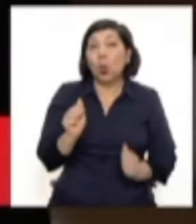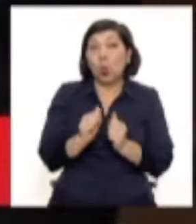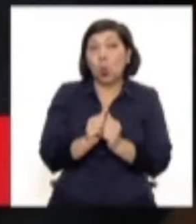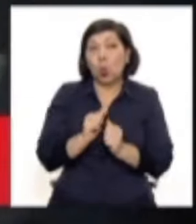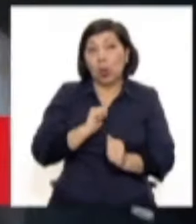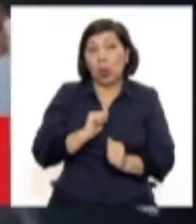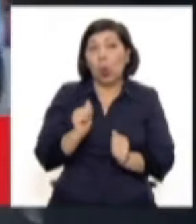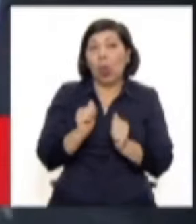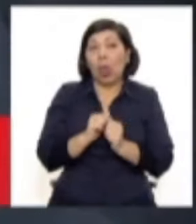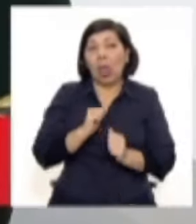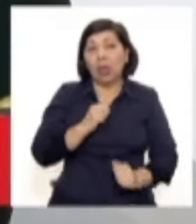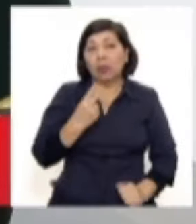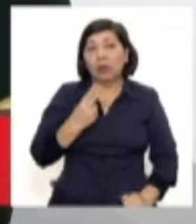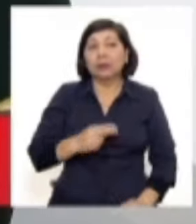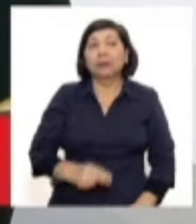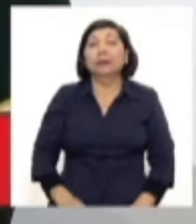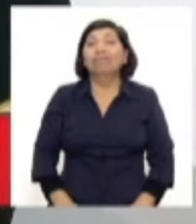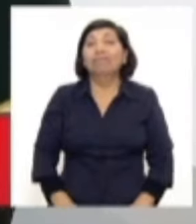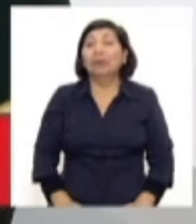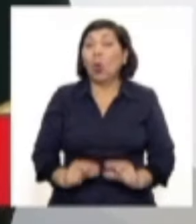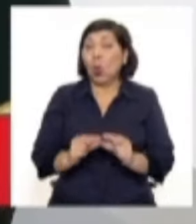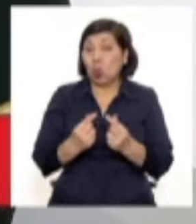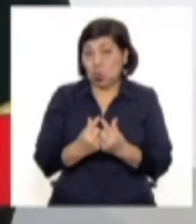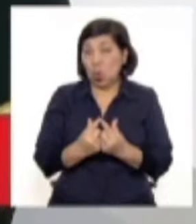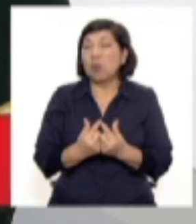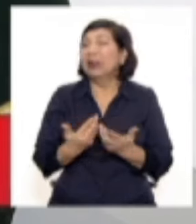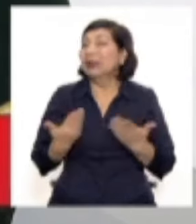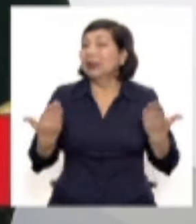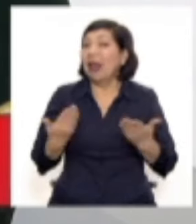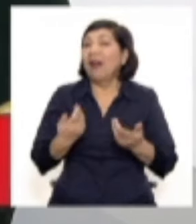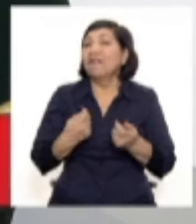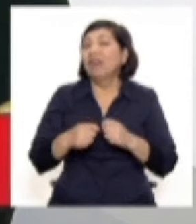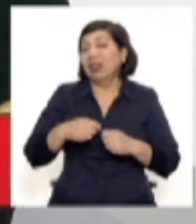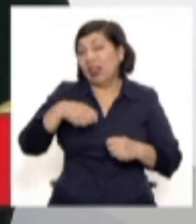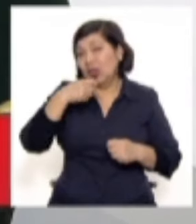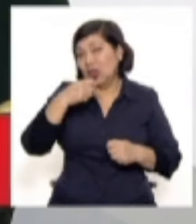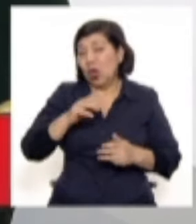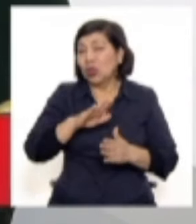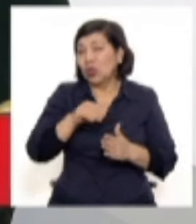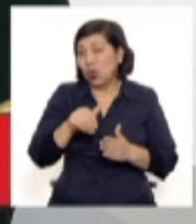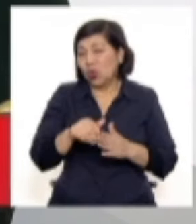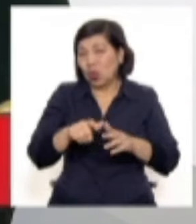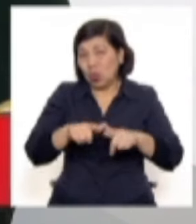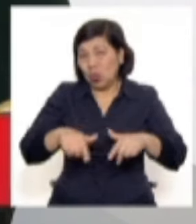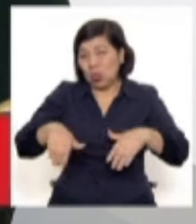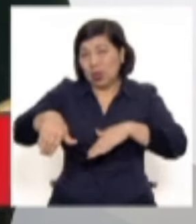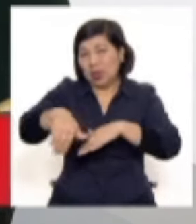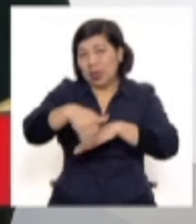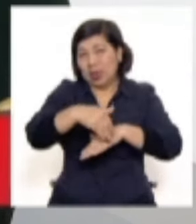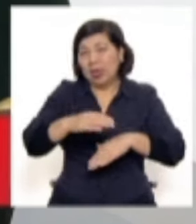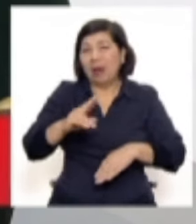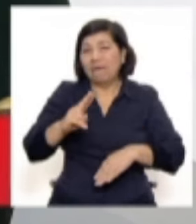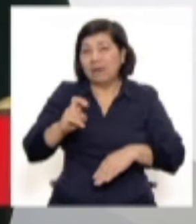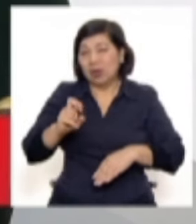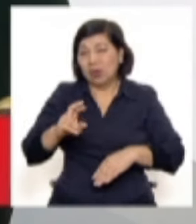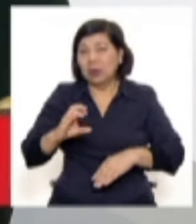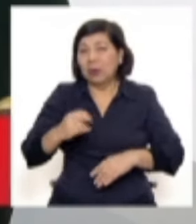hijo. Esta es una banda criminal dedicada a la venta de droga en toda la zona de Virú y